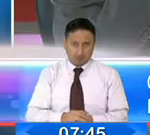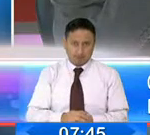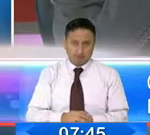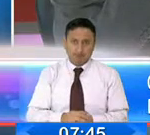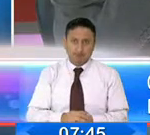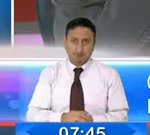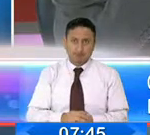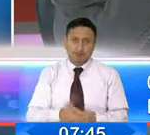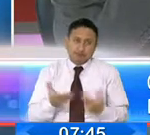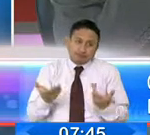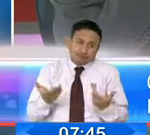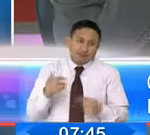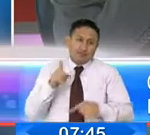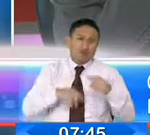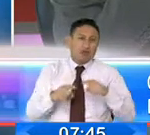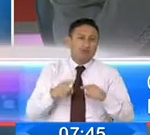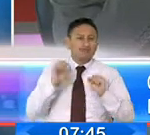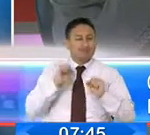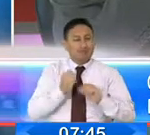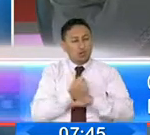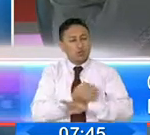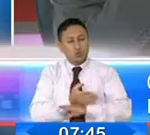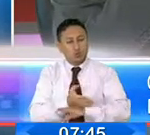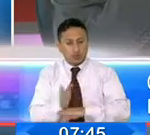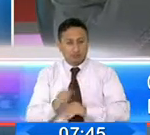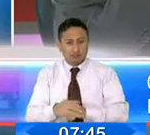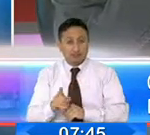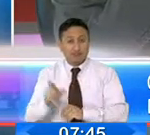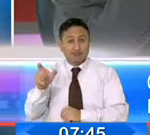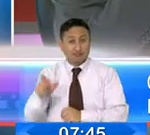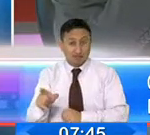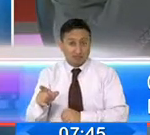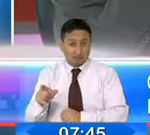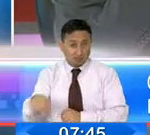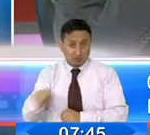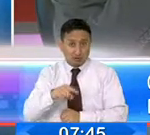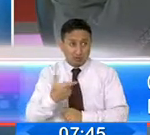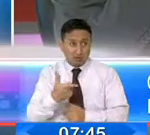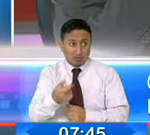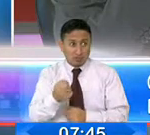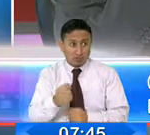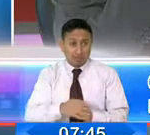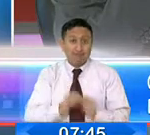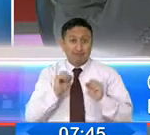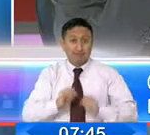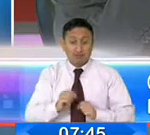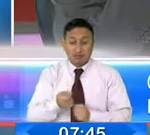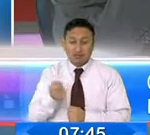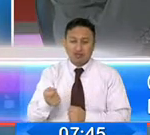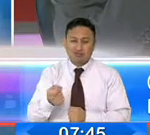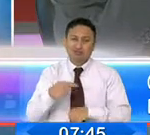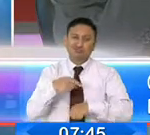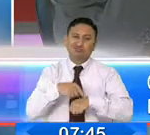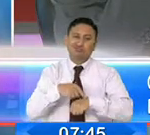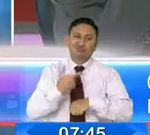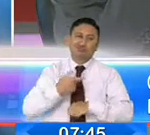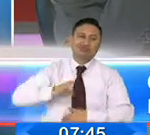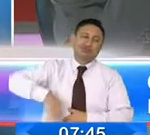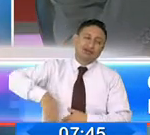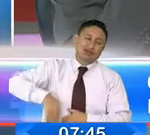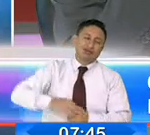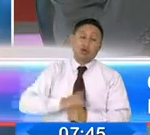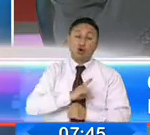ciertas observaciones de parte de los beneficiarios, que han habido retrasos en la entrega, retrasos en la